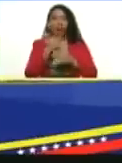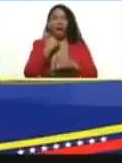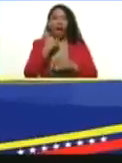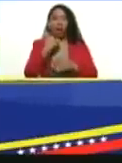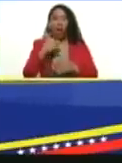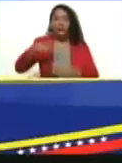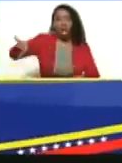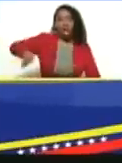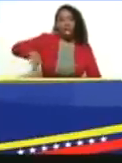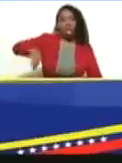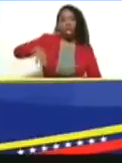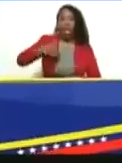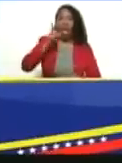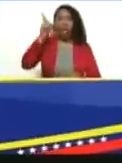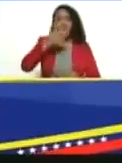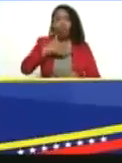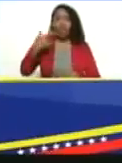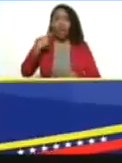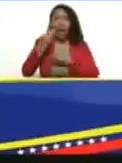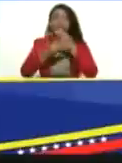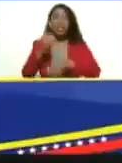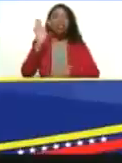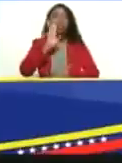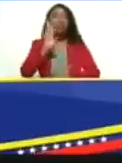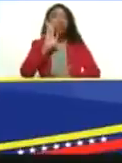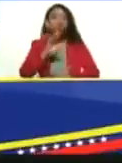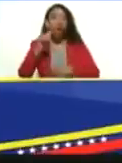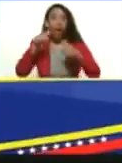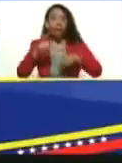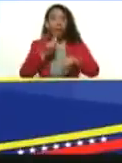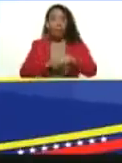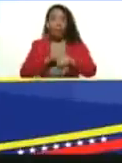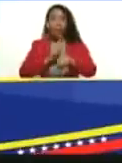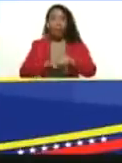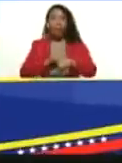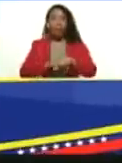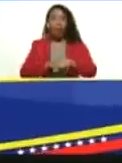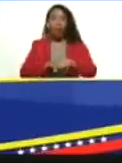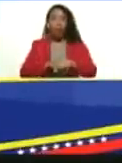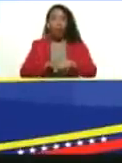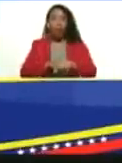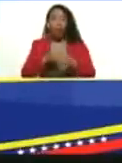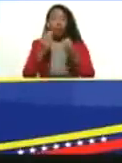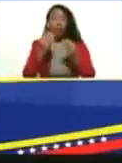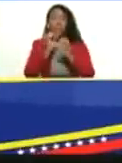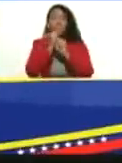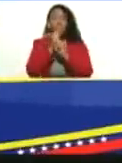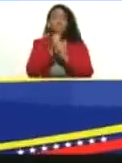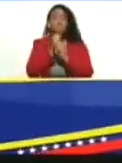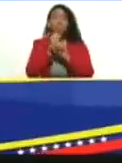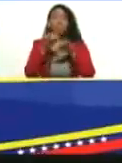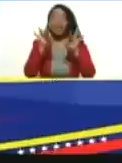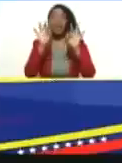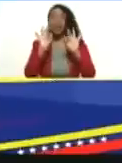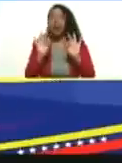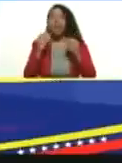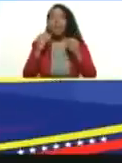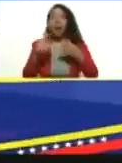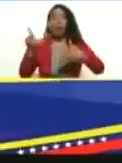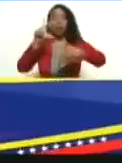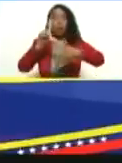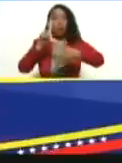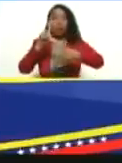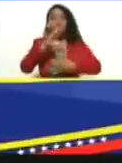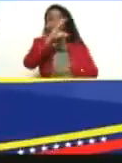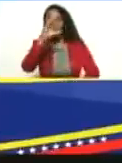que pretendían manchar este momento tan esperado tan especial para América Latina